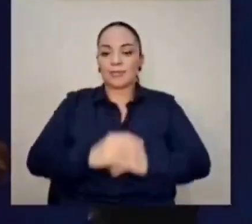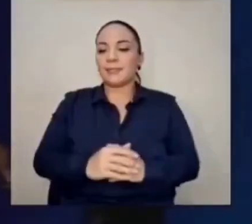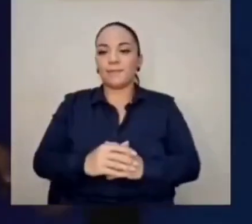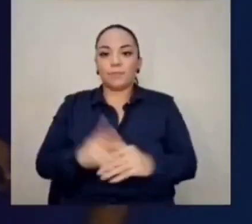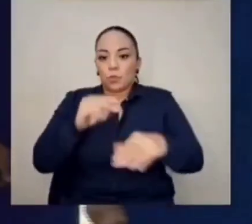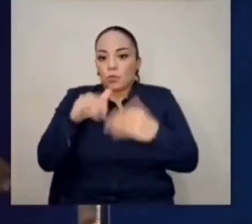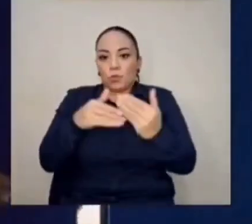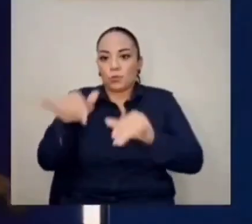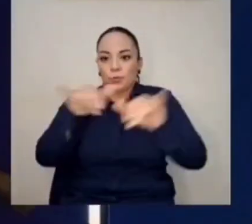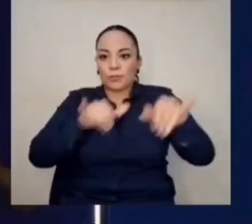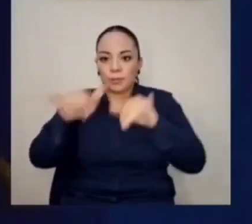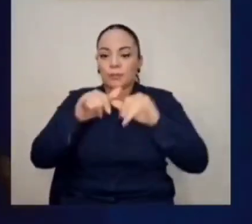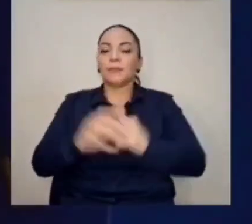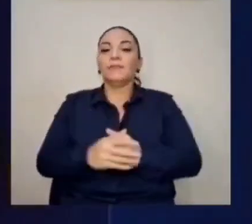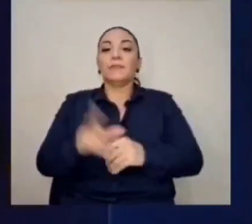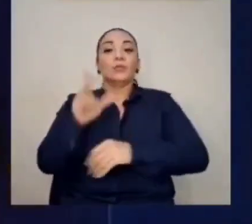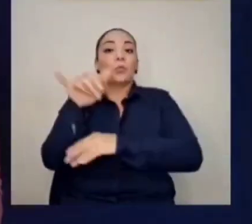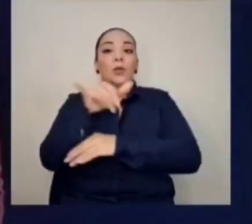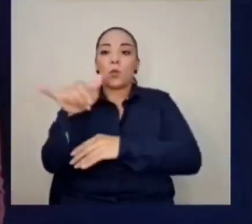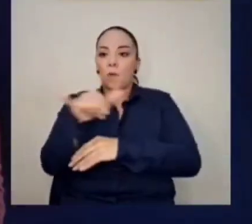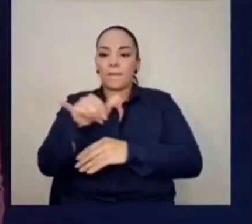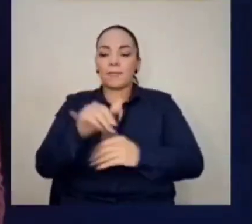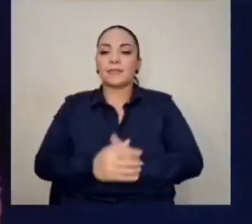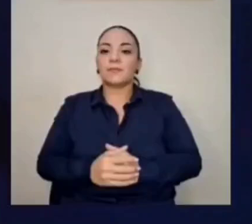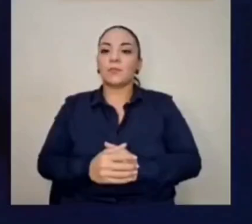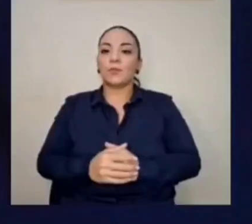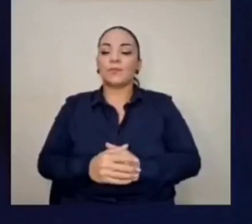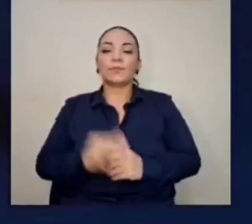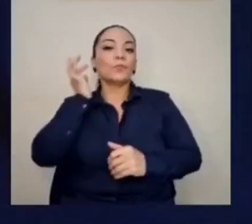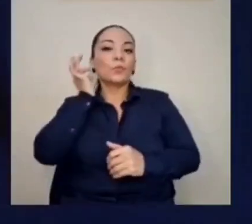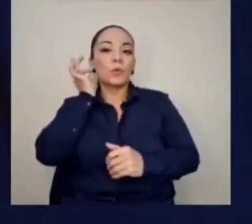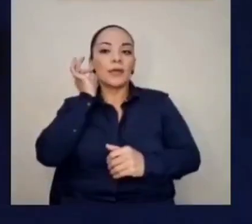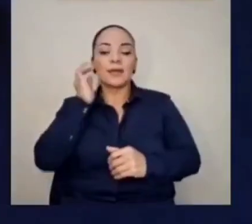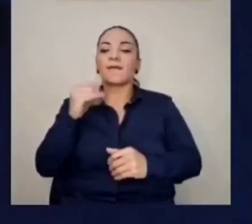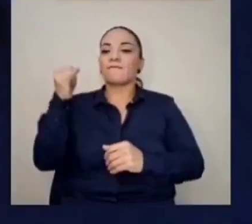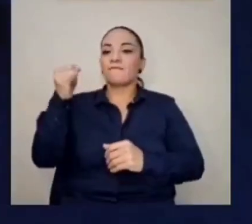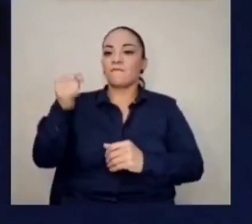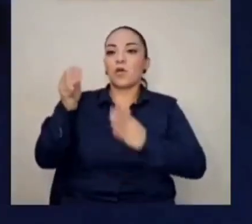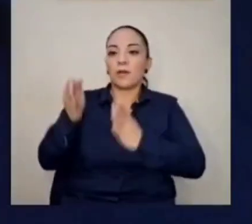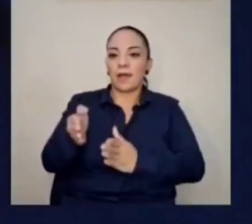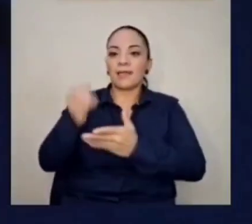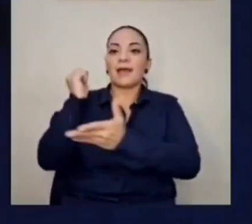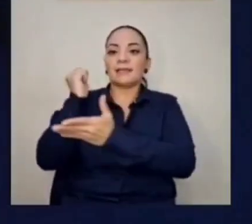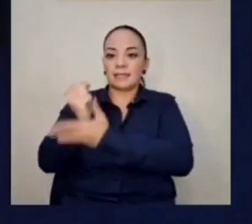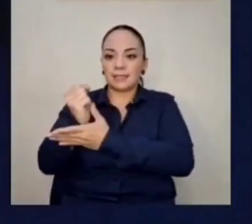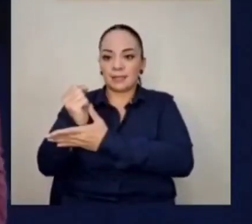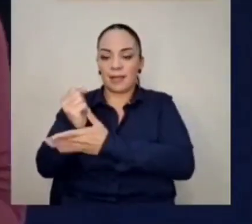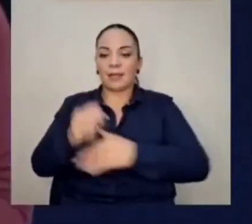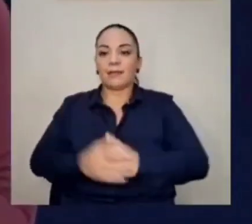iguales. No es lo mismo la mujer que fue violada y asesinada,